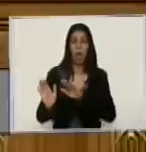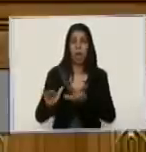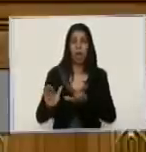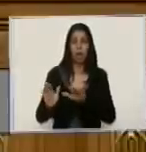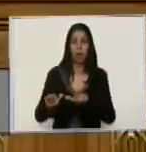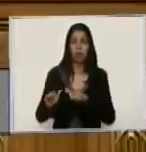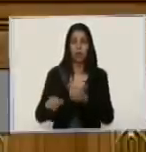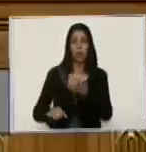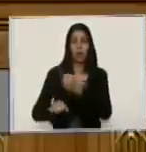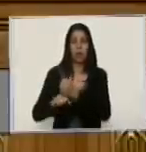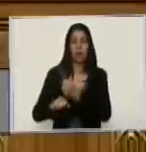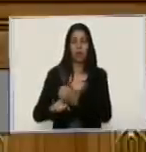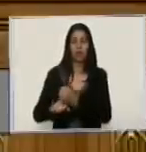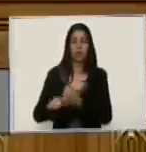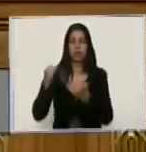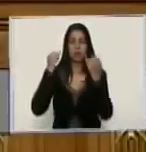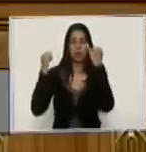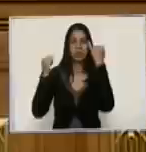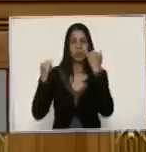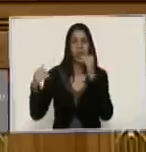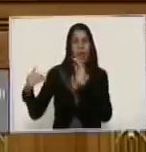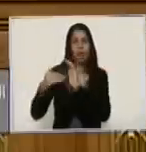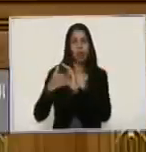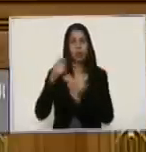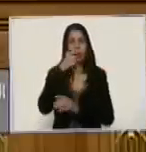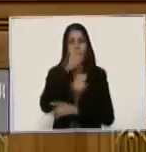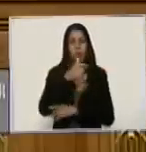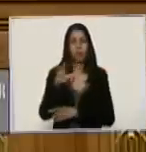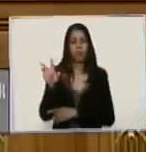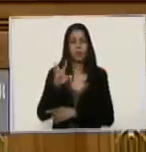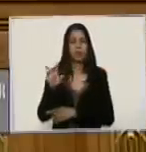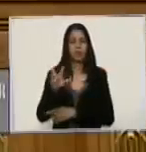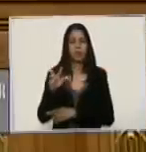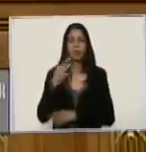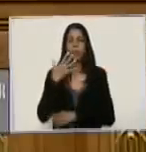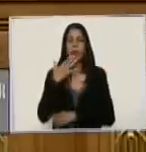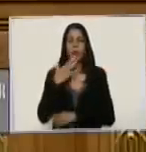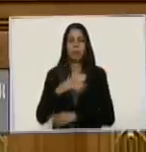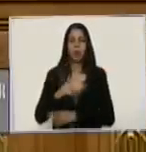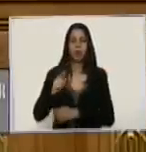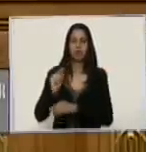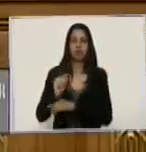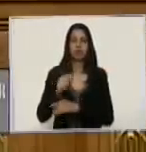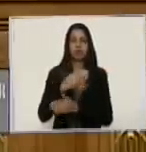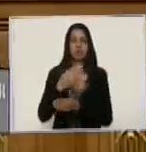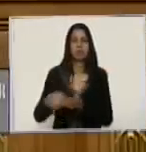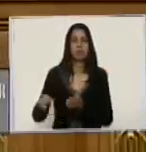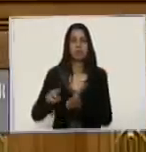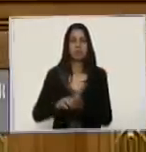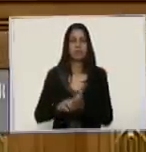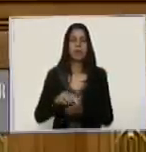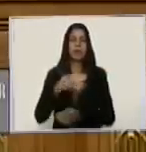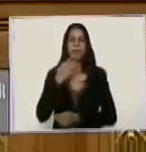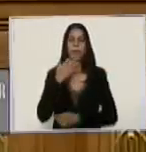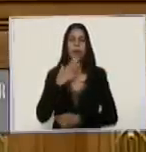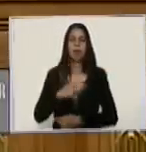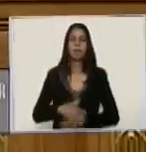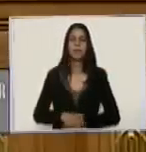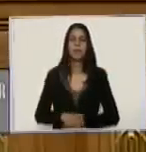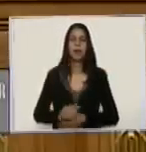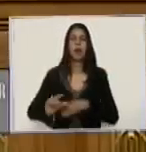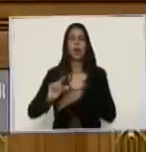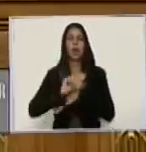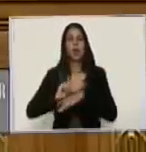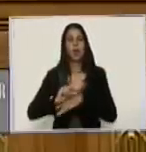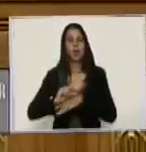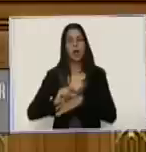propuesto sanciones en contra del pueblo venezolano. Ha apoyado sanciones de que el gobierno nacional